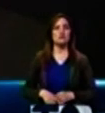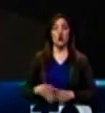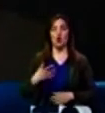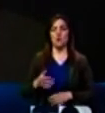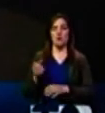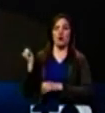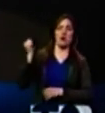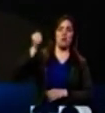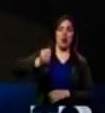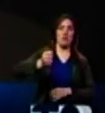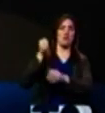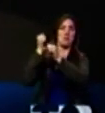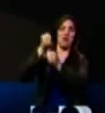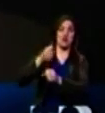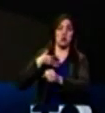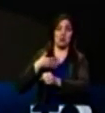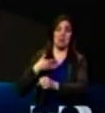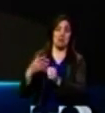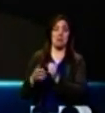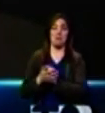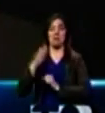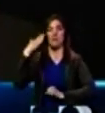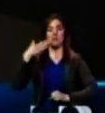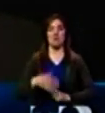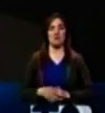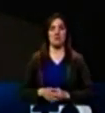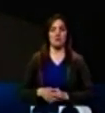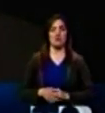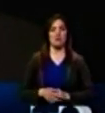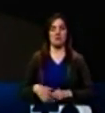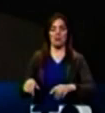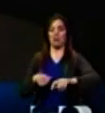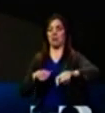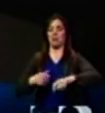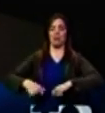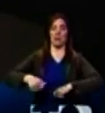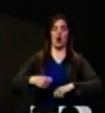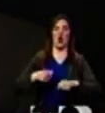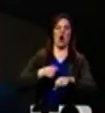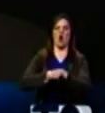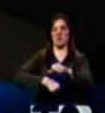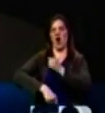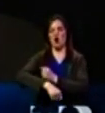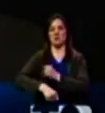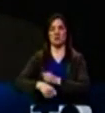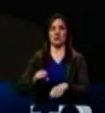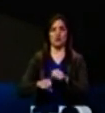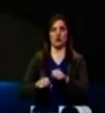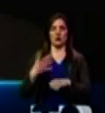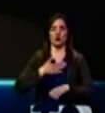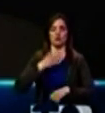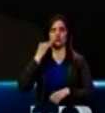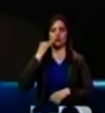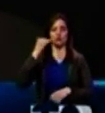matador en todas mis etapas. Los golpes y los sinsabores de esta profesión me han hecho madurar